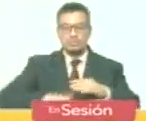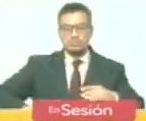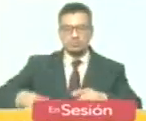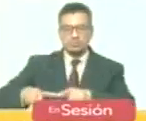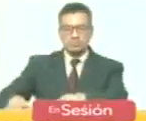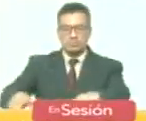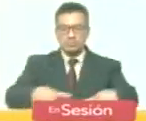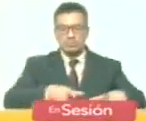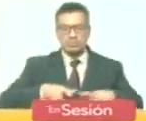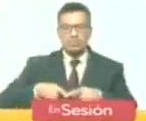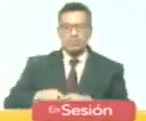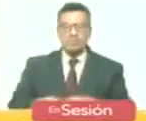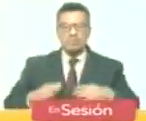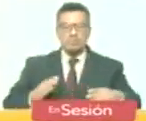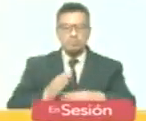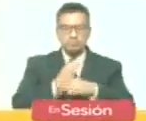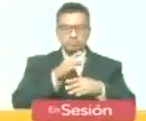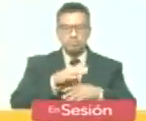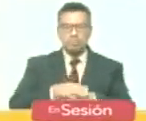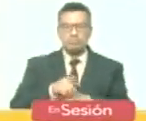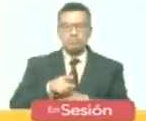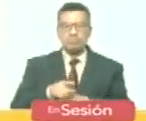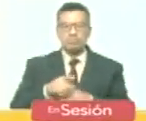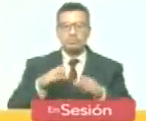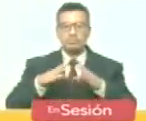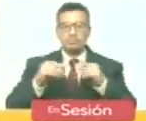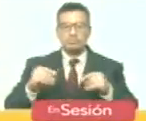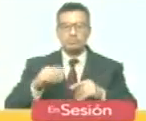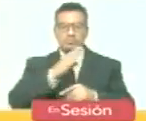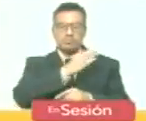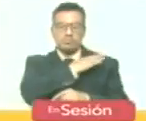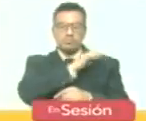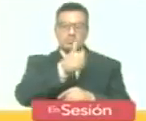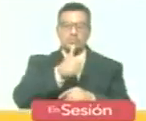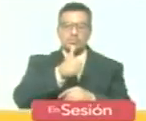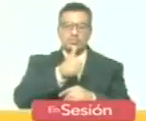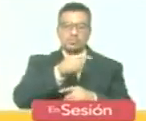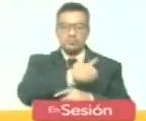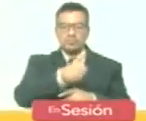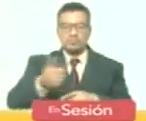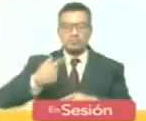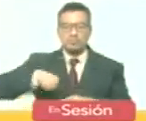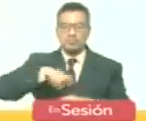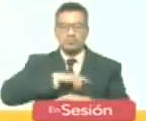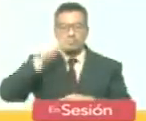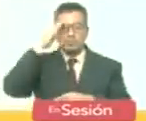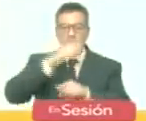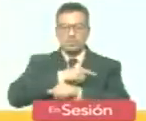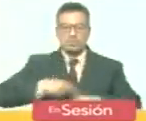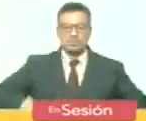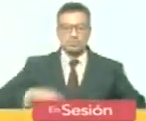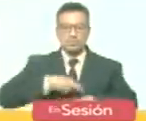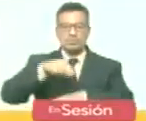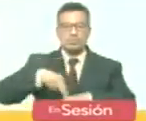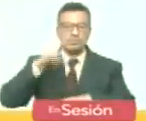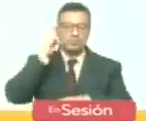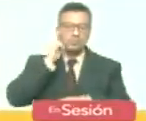sectoriales, en contra de todos los jefes, de todos los componentes de nuestra Fuerza Armada Nacional